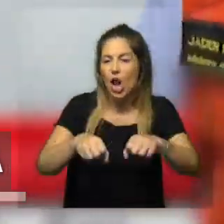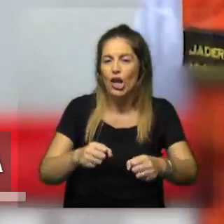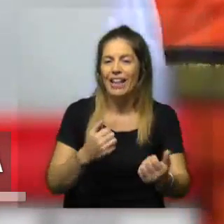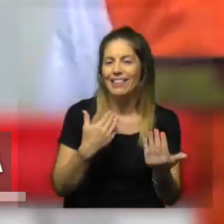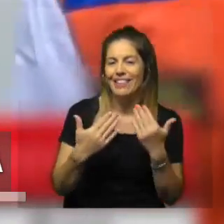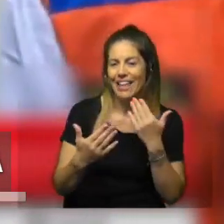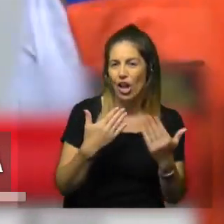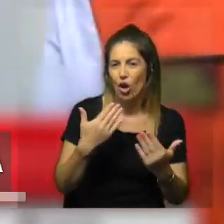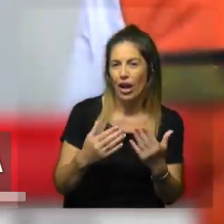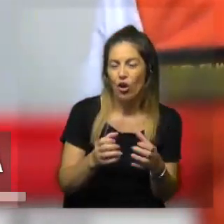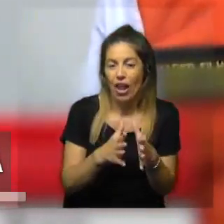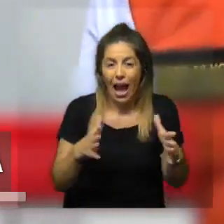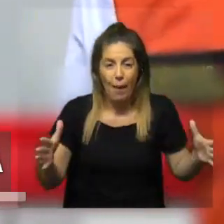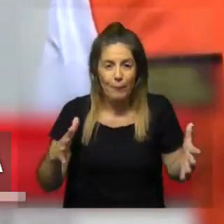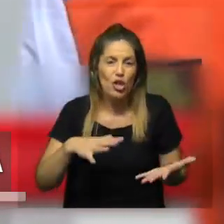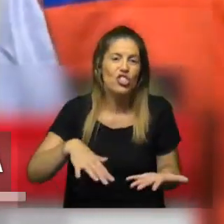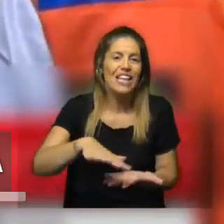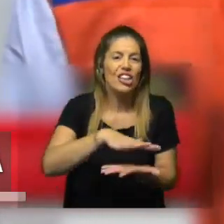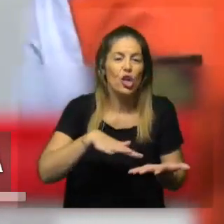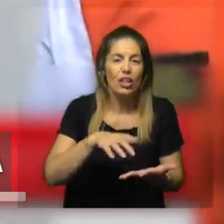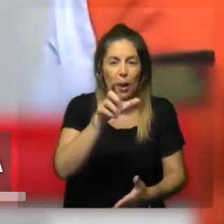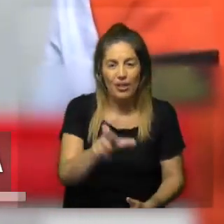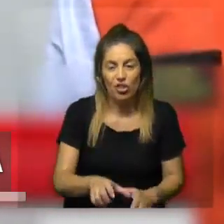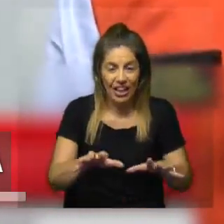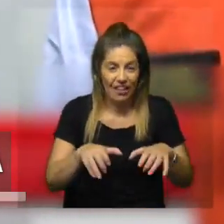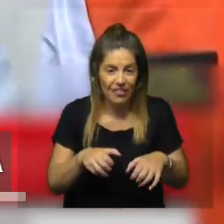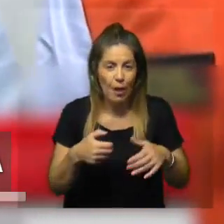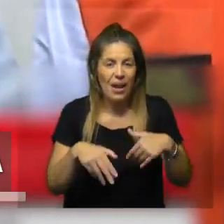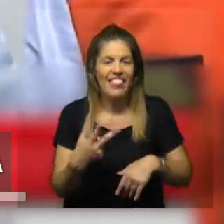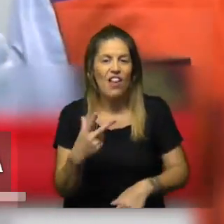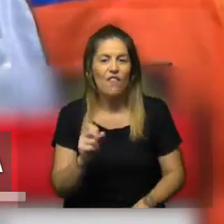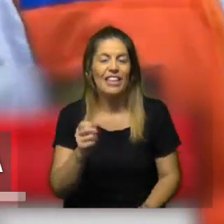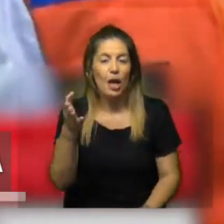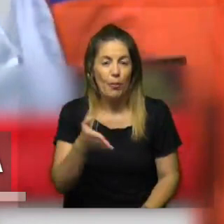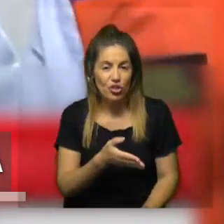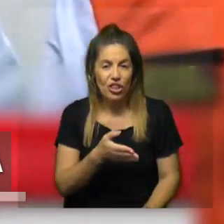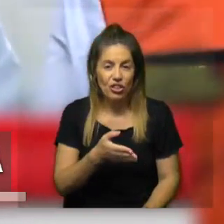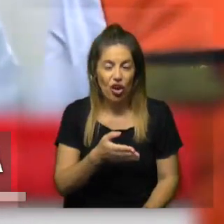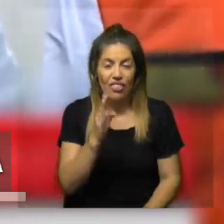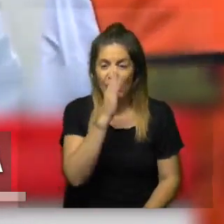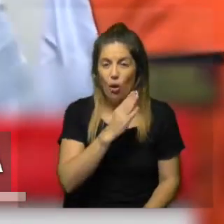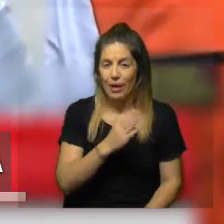con un amplio sector de la población brasileña. O sea, más del 20% de los brasileños ya